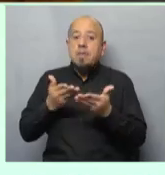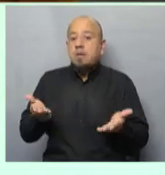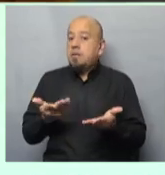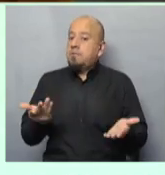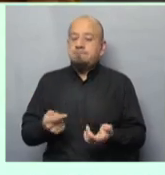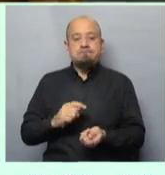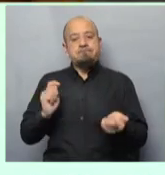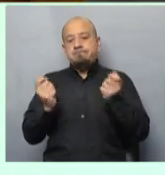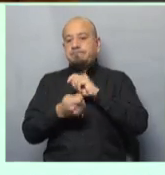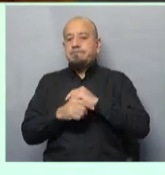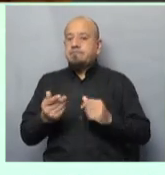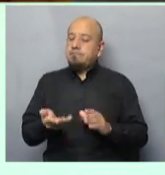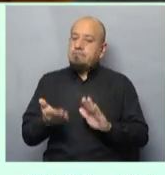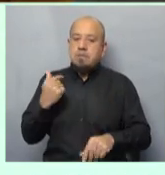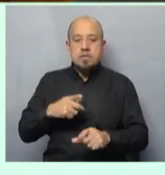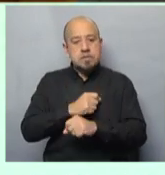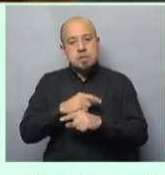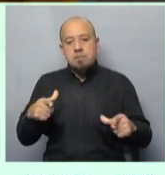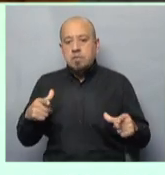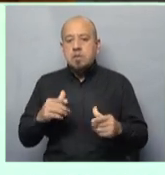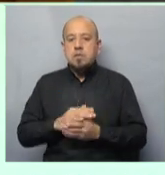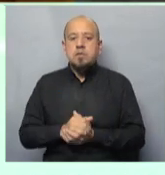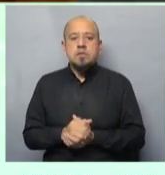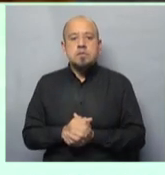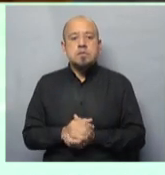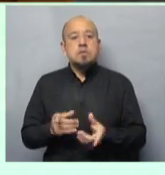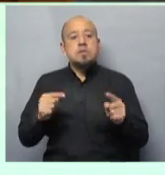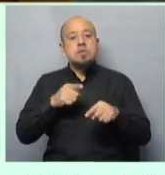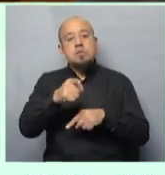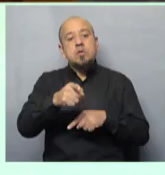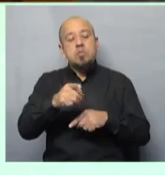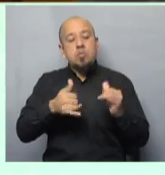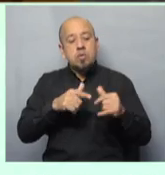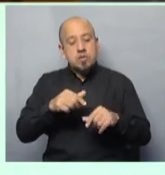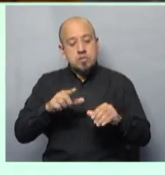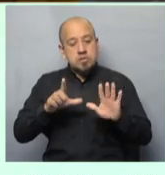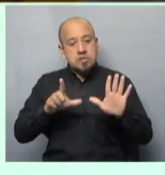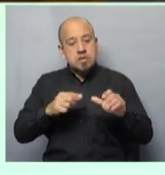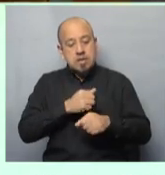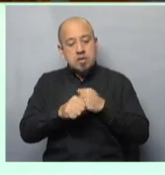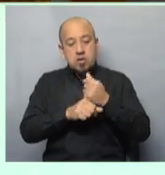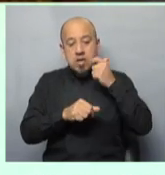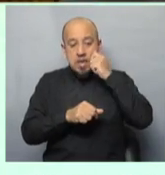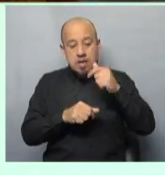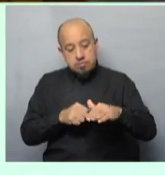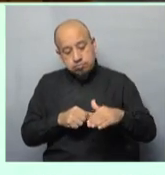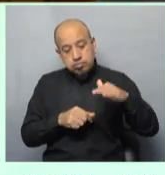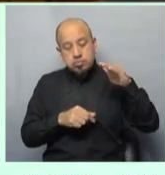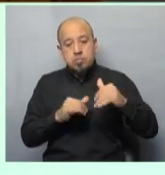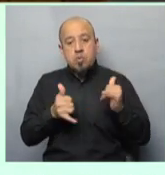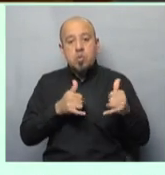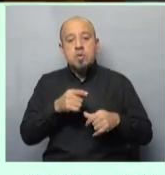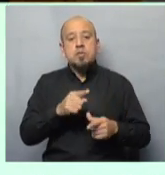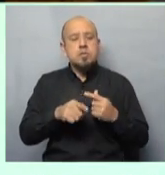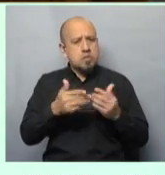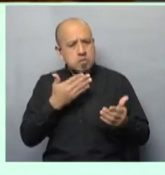la situación, tiene que ser todo más transparente y más claro. Volviendo, vos jugás desde los 7 años. Bueno, ¿esto te pone en